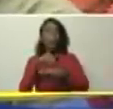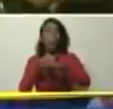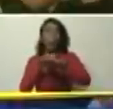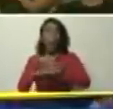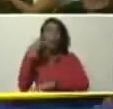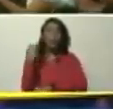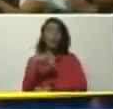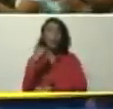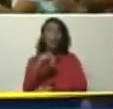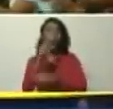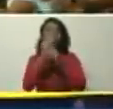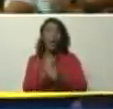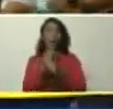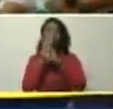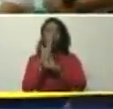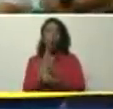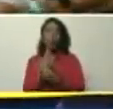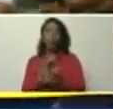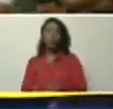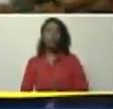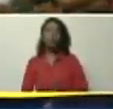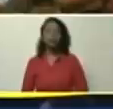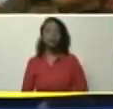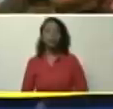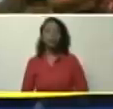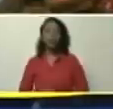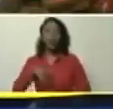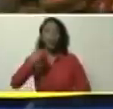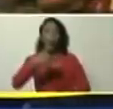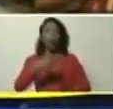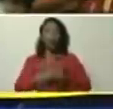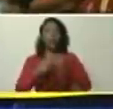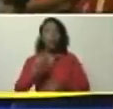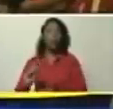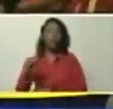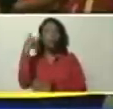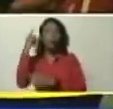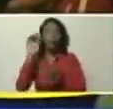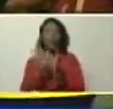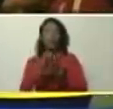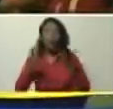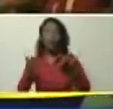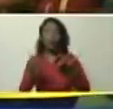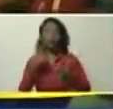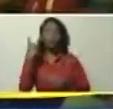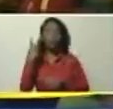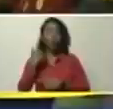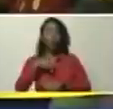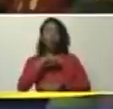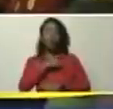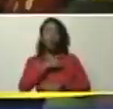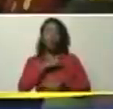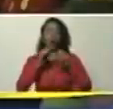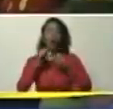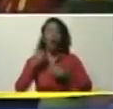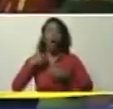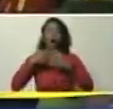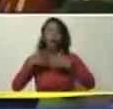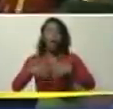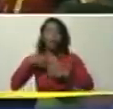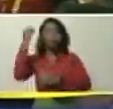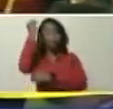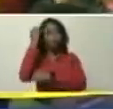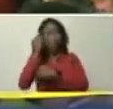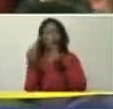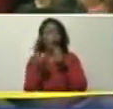a esperar unos resultados. Cuando se dictó el primer boletín, nosotros que estábamos analizando cómo